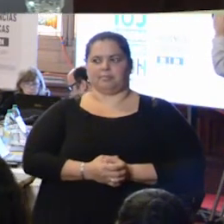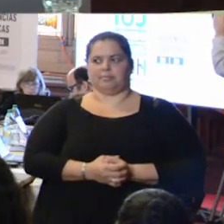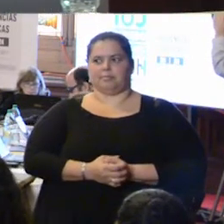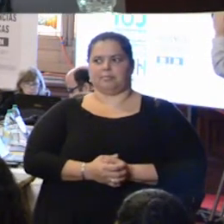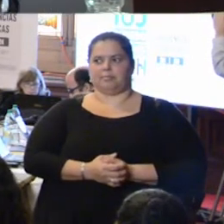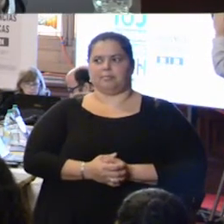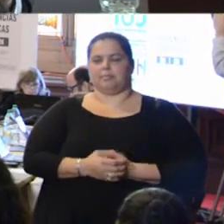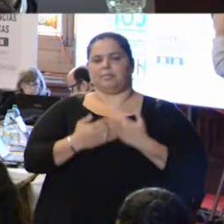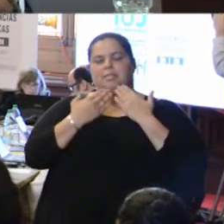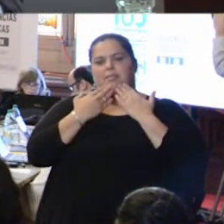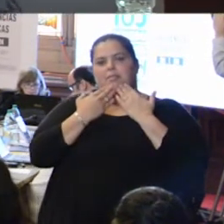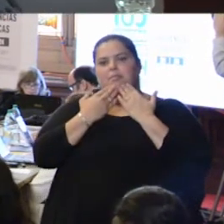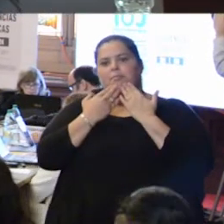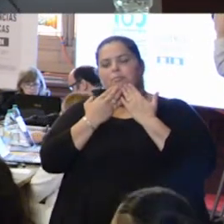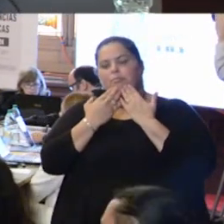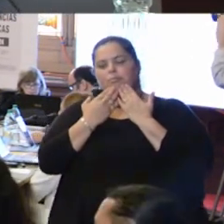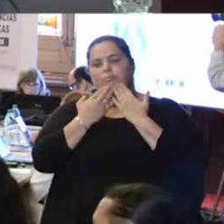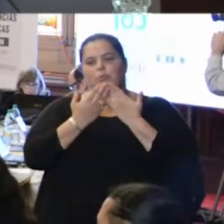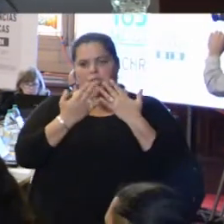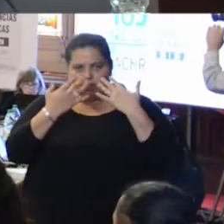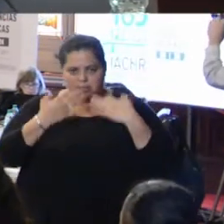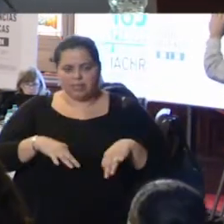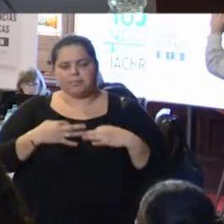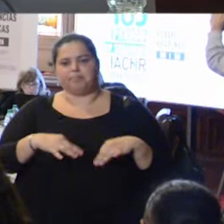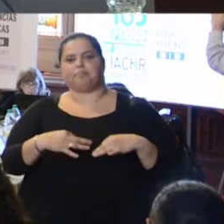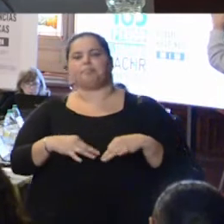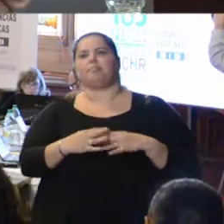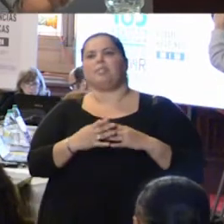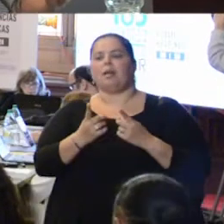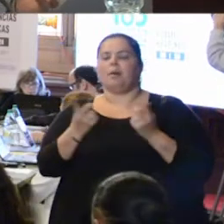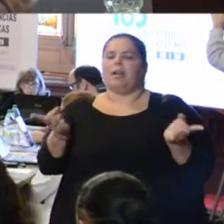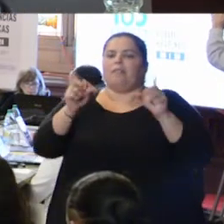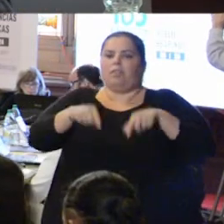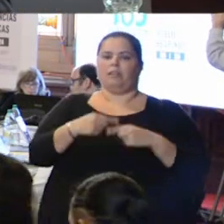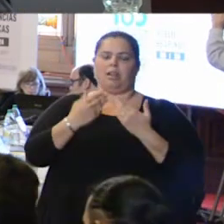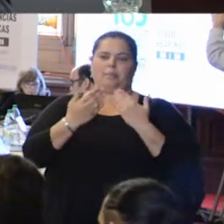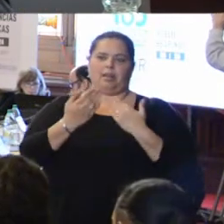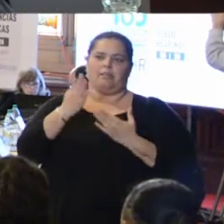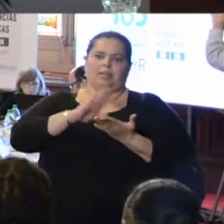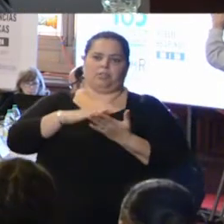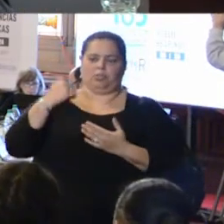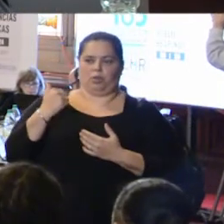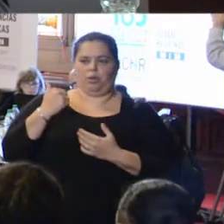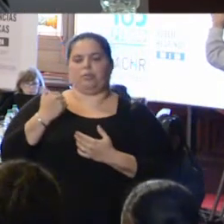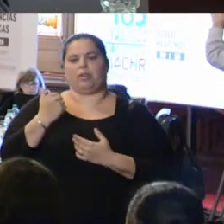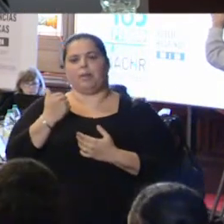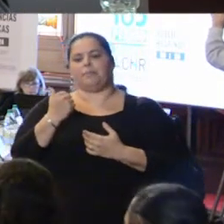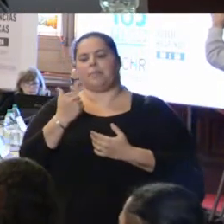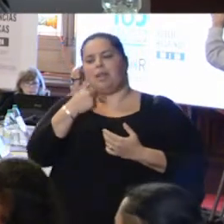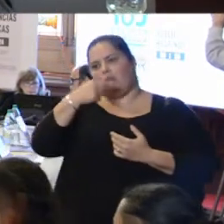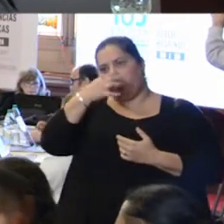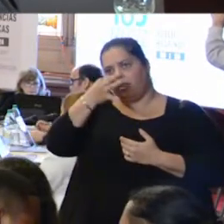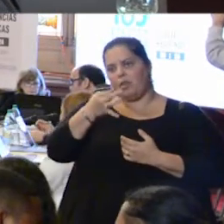Sí, muchas gracias. Sí, en efecto, para retomar las palabras del comisionado Orozco, durante la reunión que tuvimos en abril en